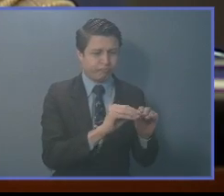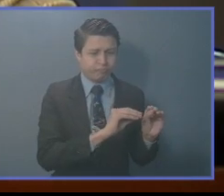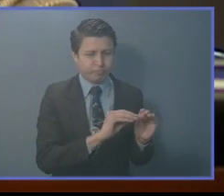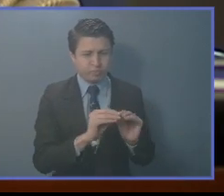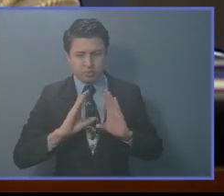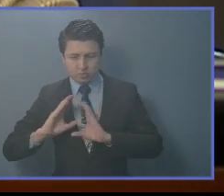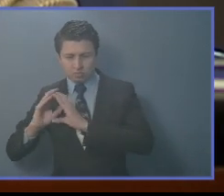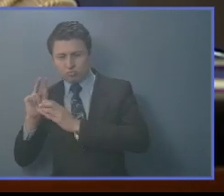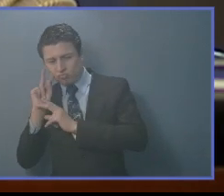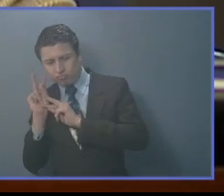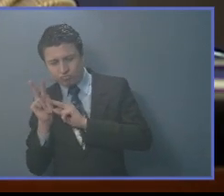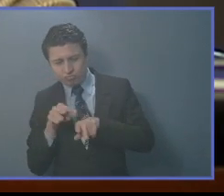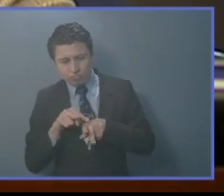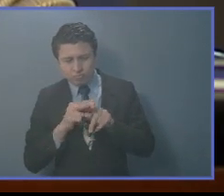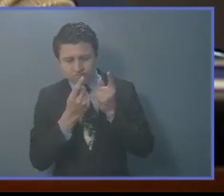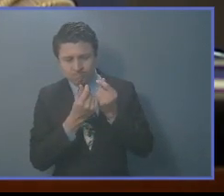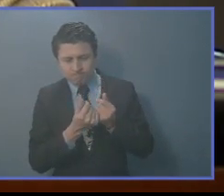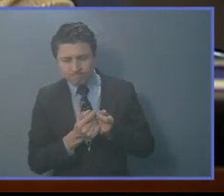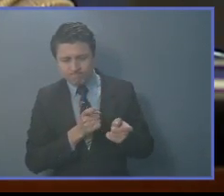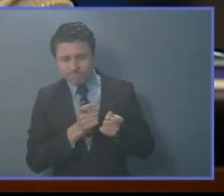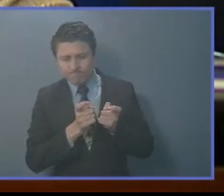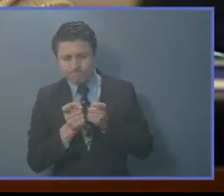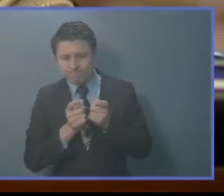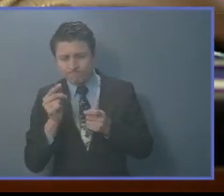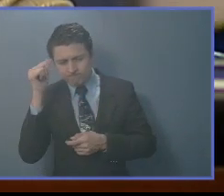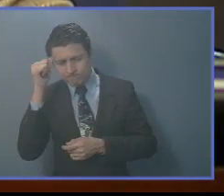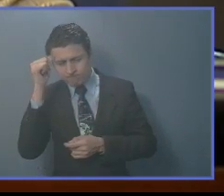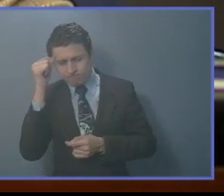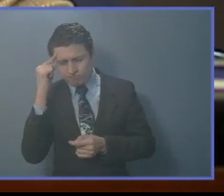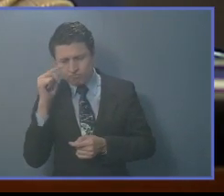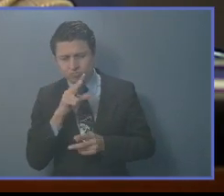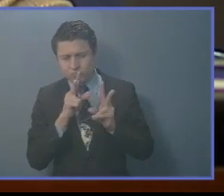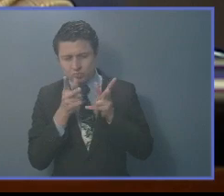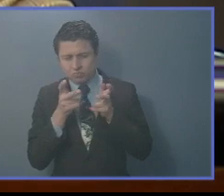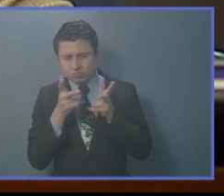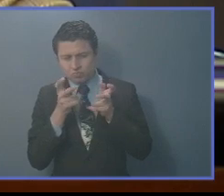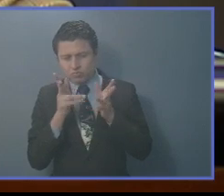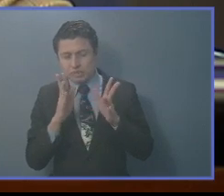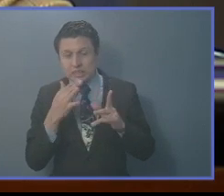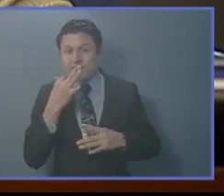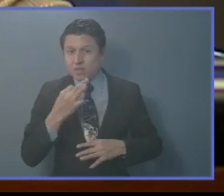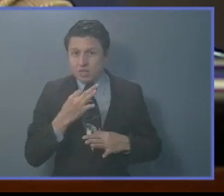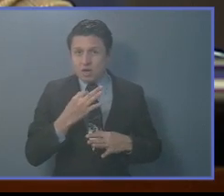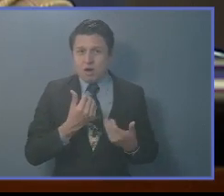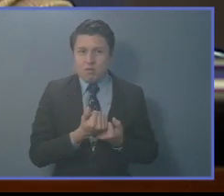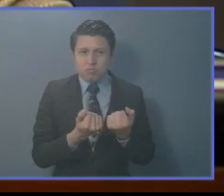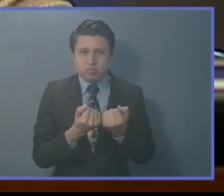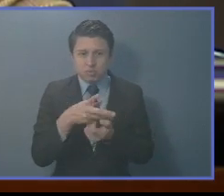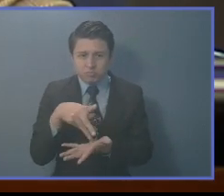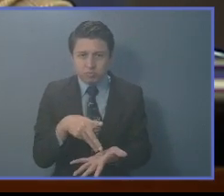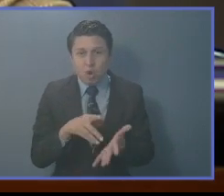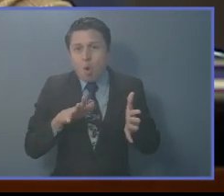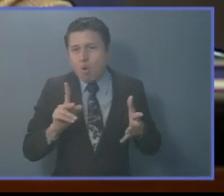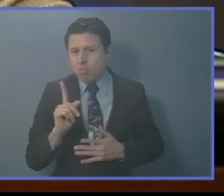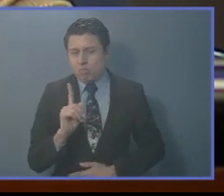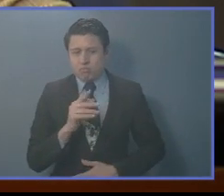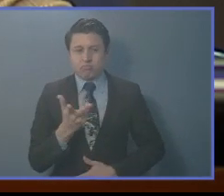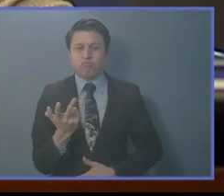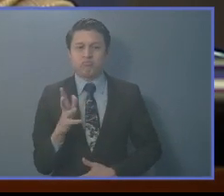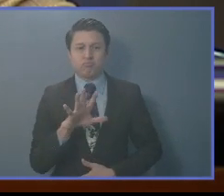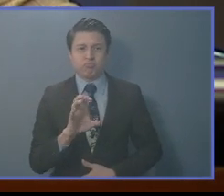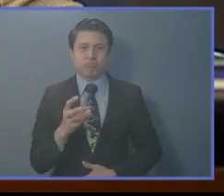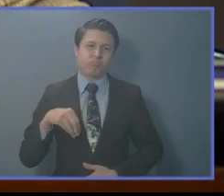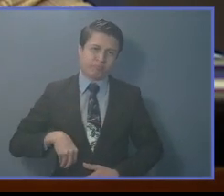Salud, la Comisión Nacional de Protección Civil, Prevención y Mitigación de Desastres, Ministerio de Economía, Ministerio de Trabajo y entidades públicas de atención durante la pandemia